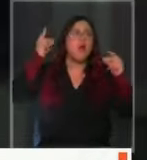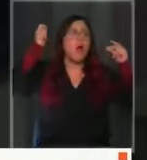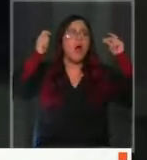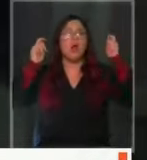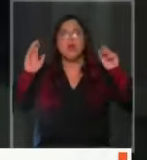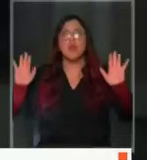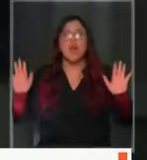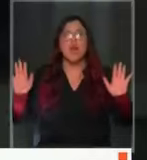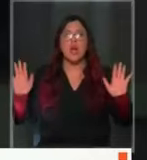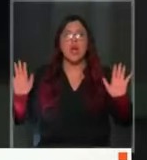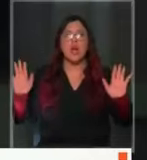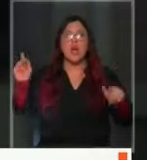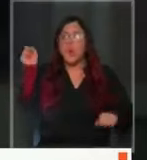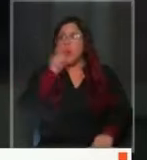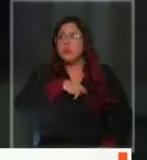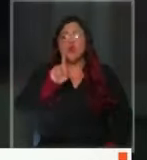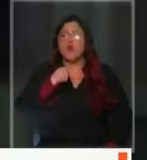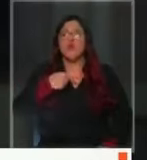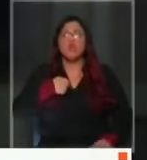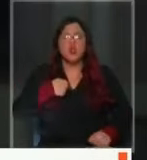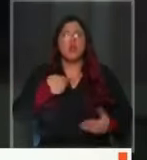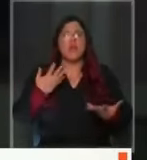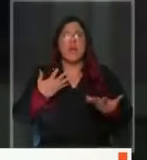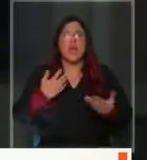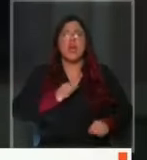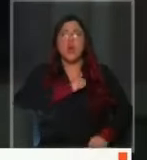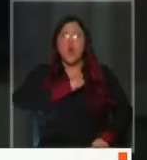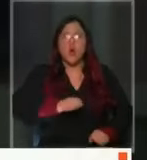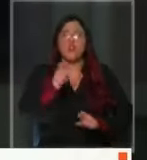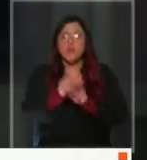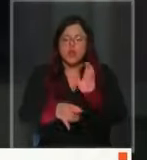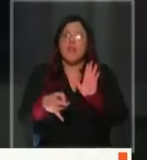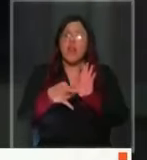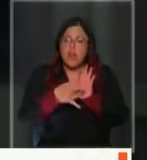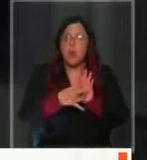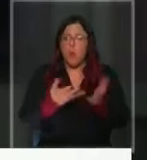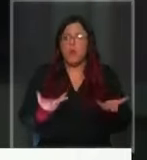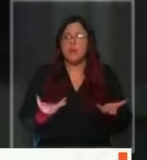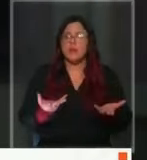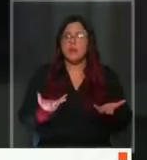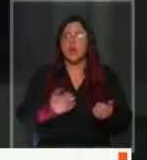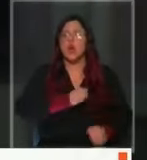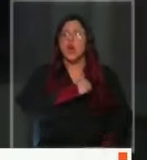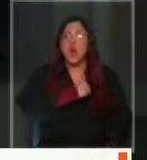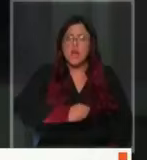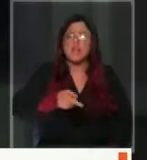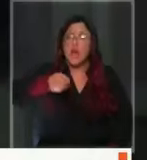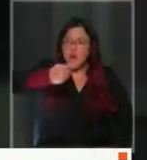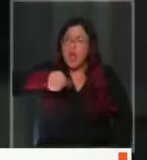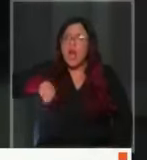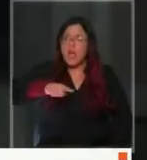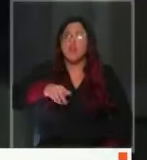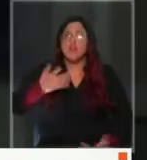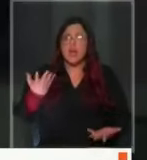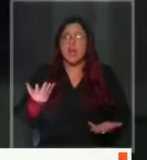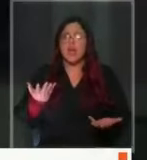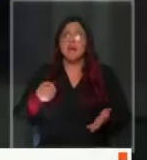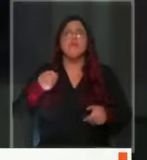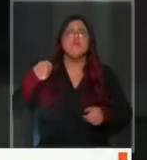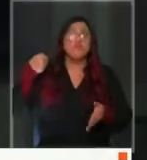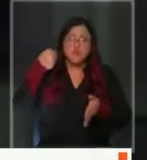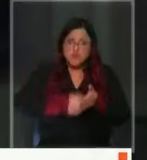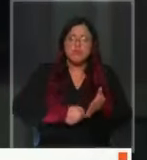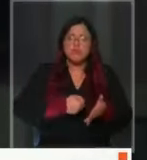la última idea. Me interesa pelearme con los delincuentes, con ellos estoy peleado. Con ellos vamos a ellos vamos a combatir.